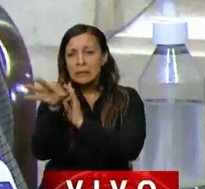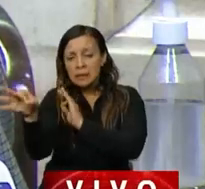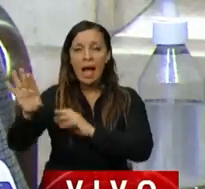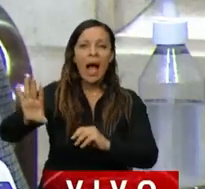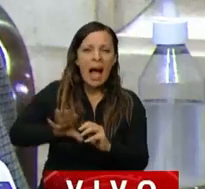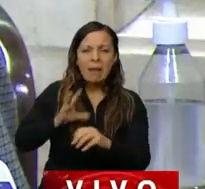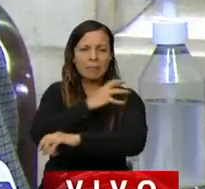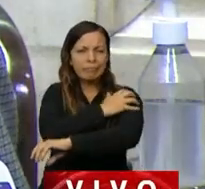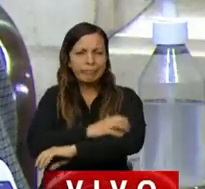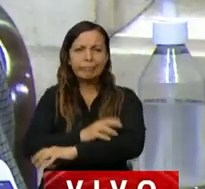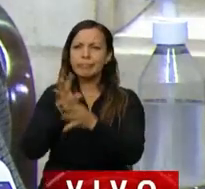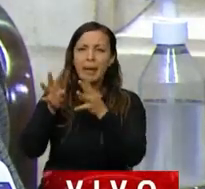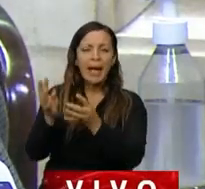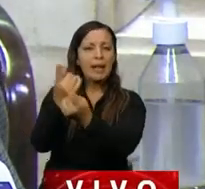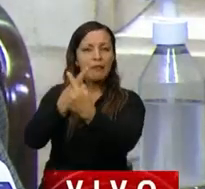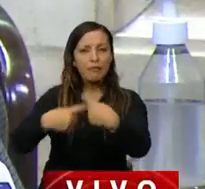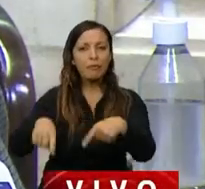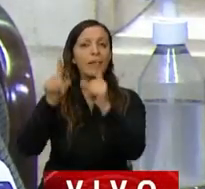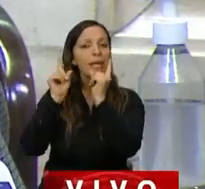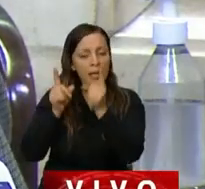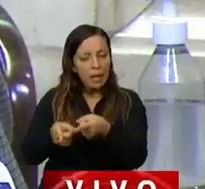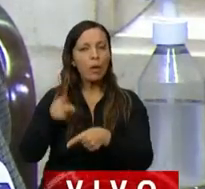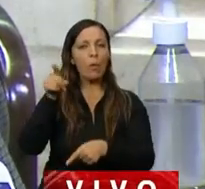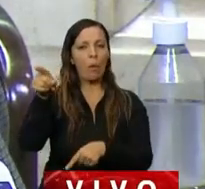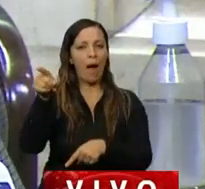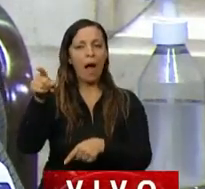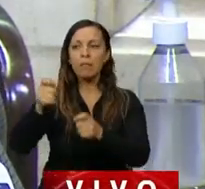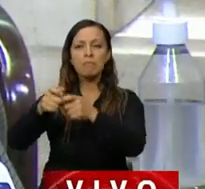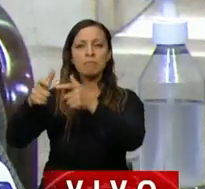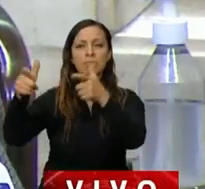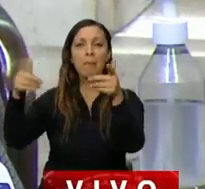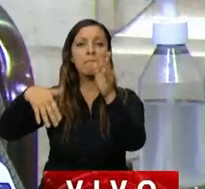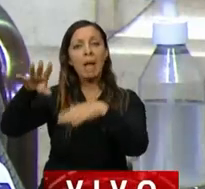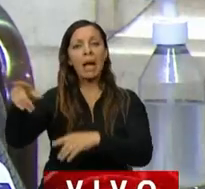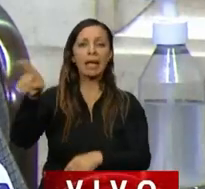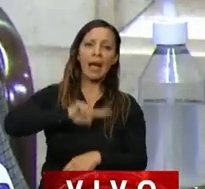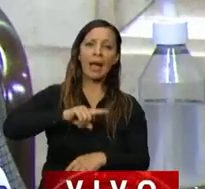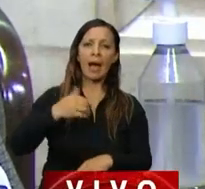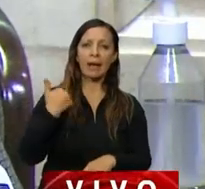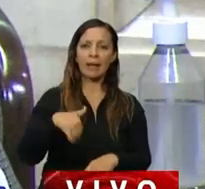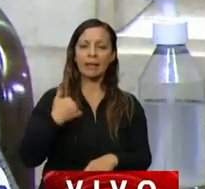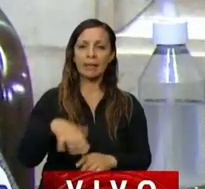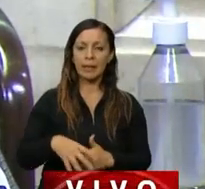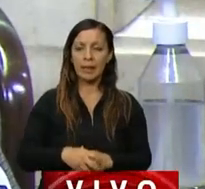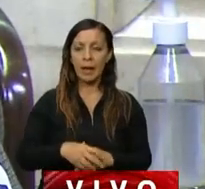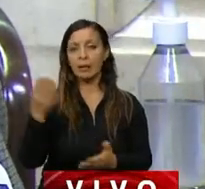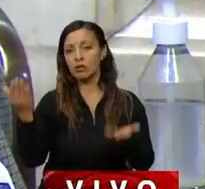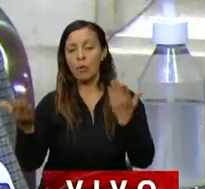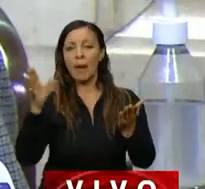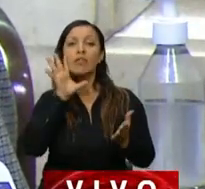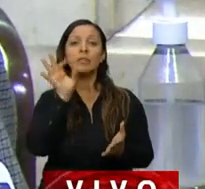hambrunas y guerras fratricidas o étnicas, ha crecido más que la Argentina promedio en el medio siglo